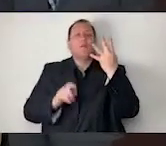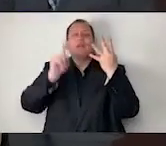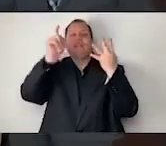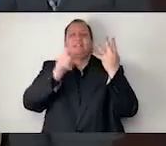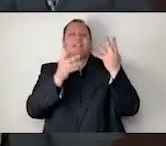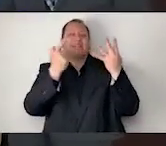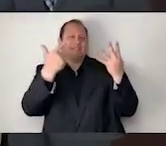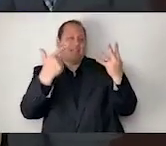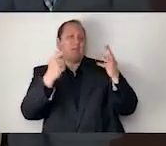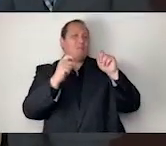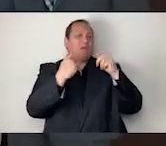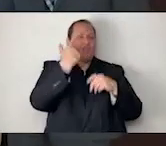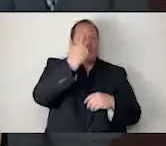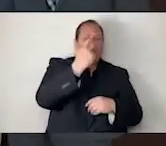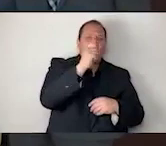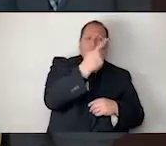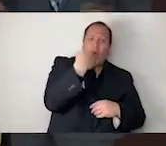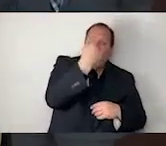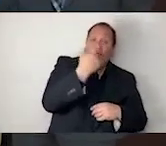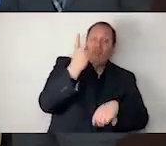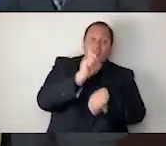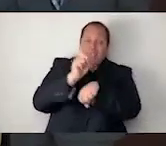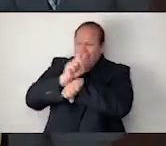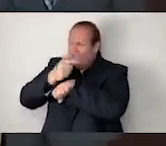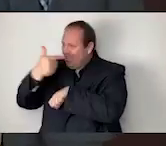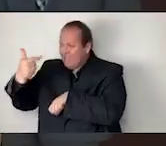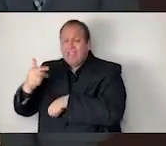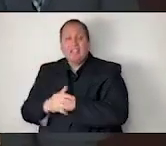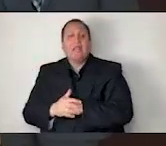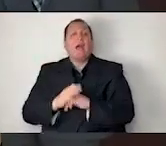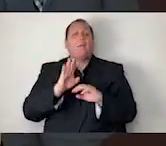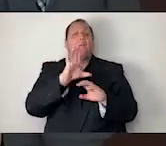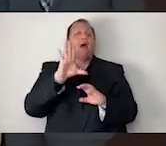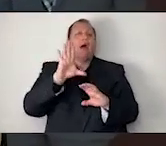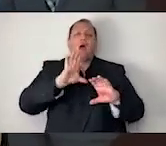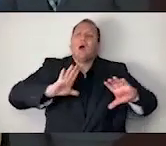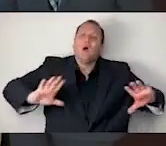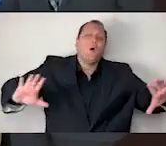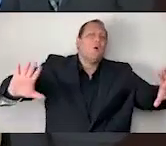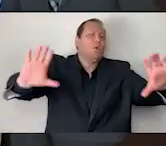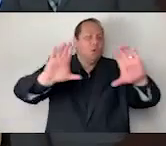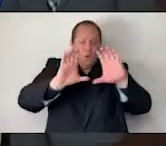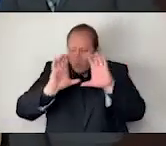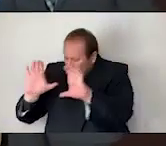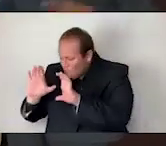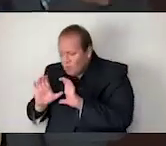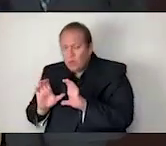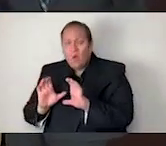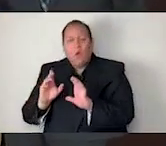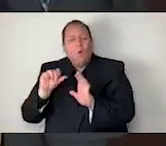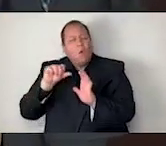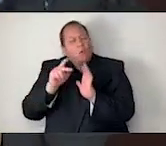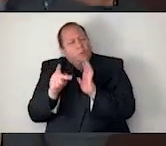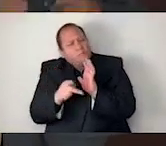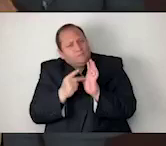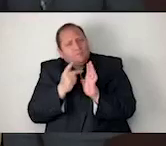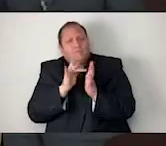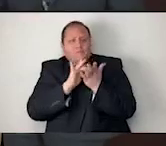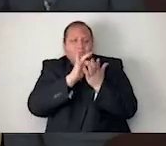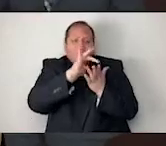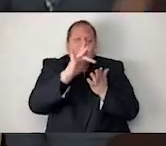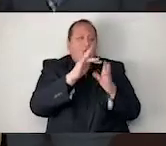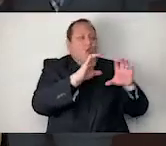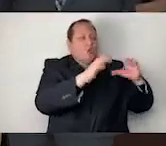otra vez nuevamente agradecemos muchísimo a todo el sector salud que ahorita estamos peleando esta batalla y ocupamos de usted